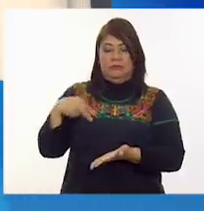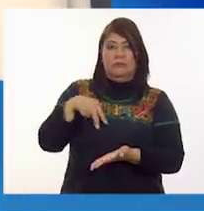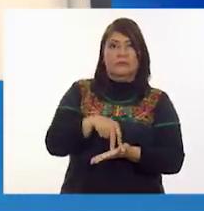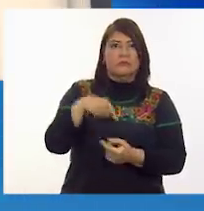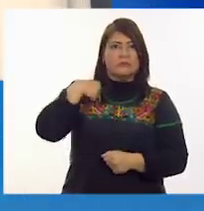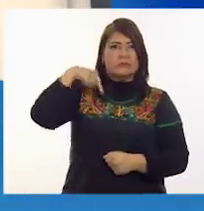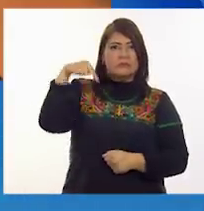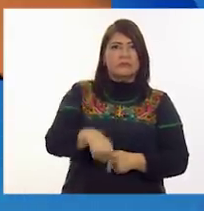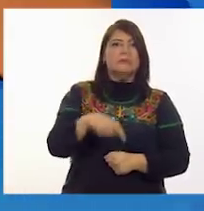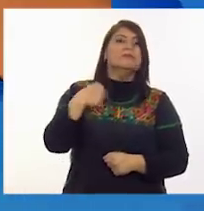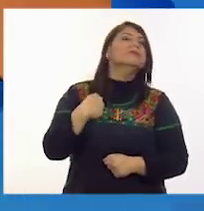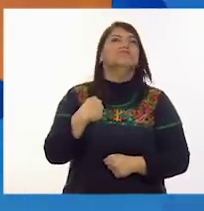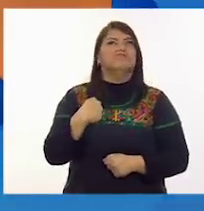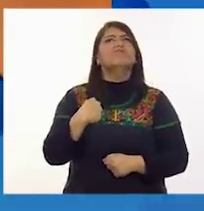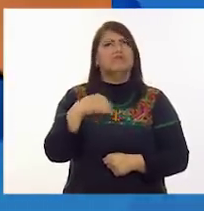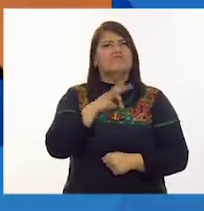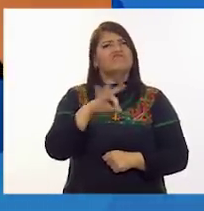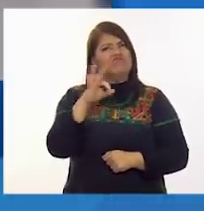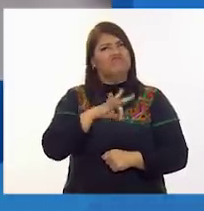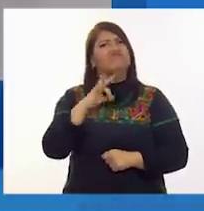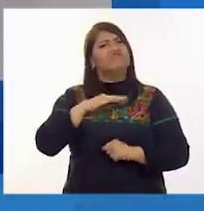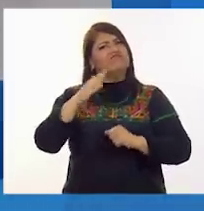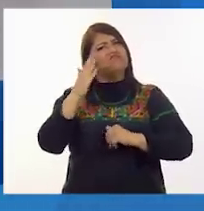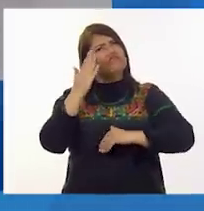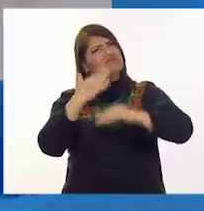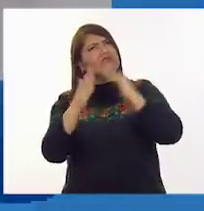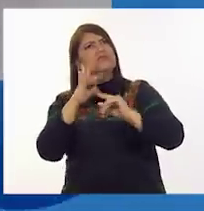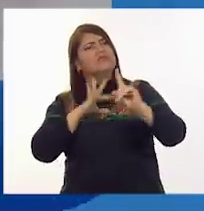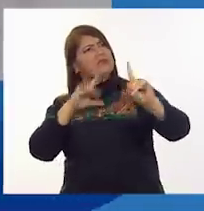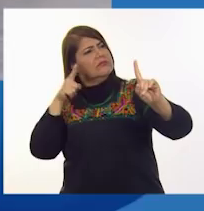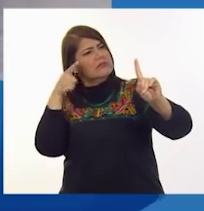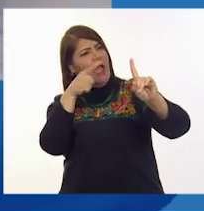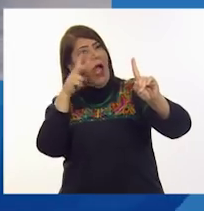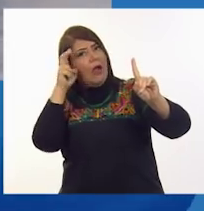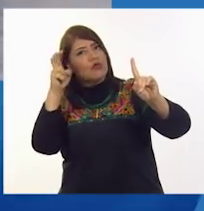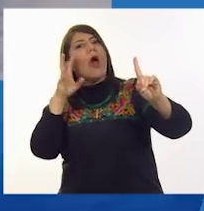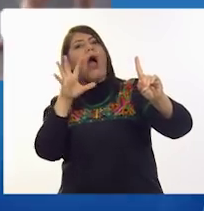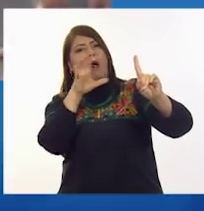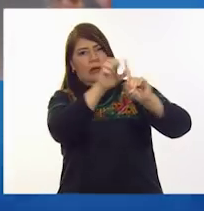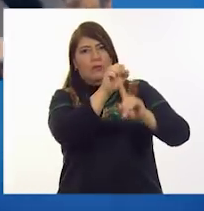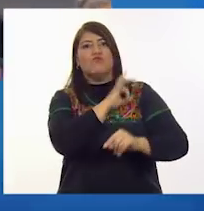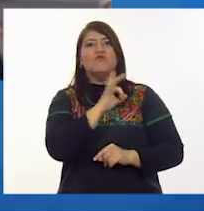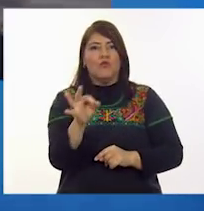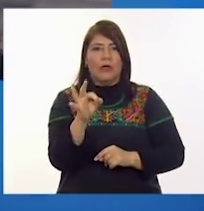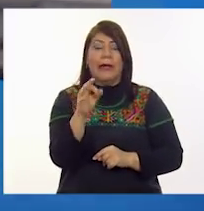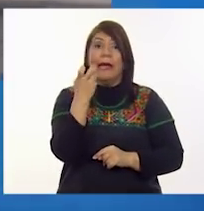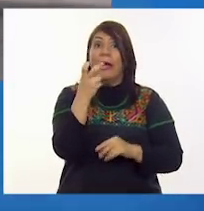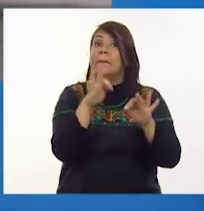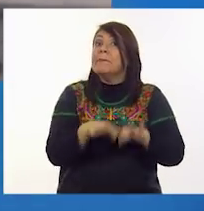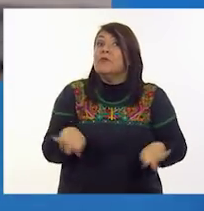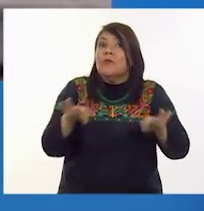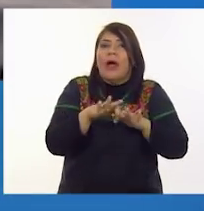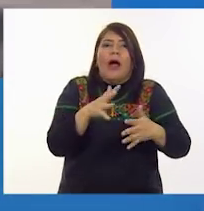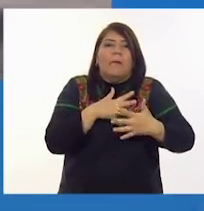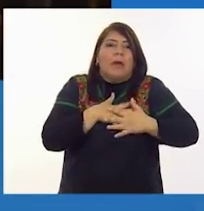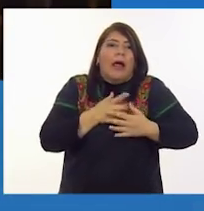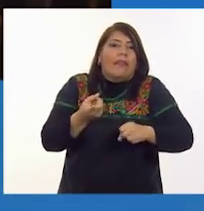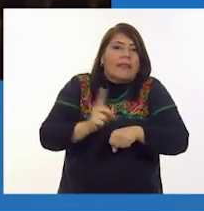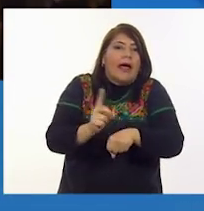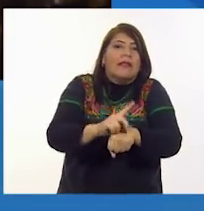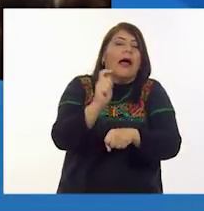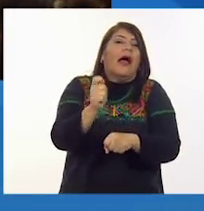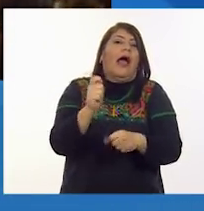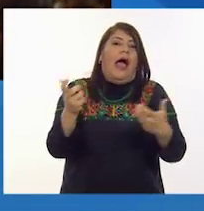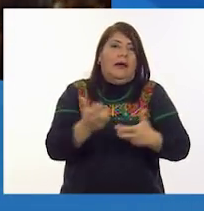puede, que los sueños se logran y que es cuestión de realmente amar lo que haces y entregarte día a día.